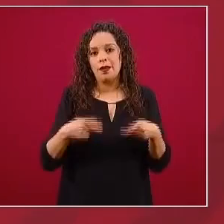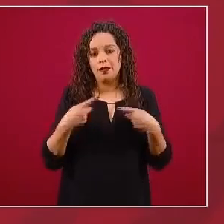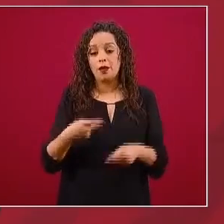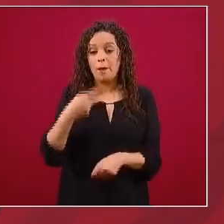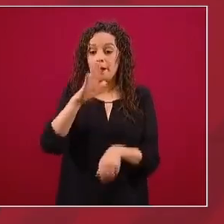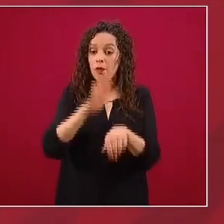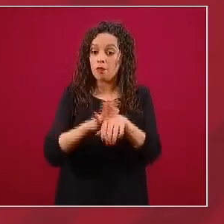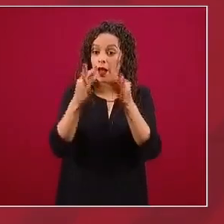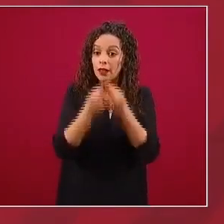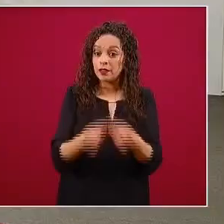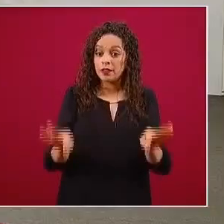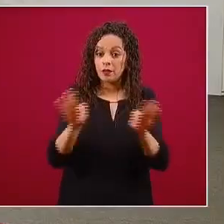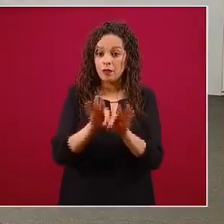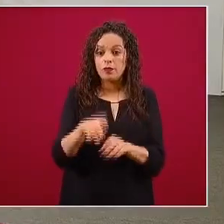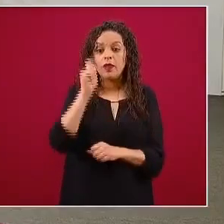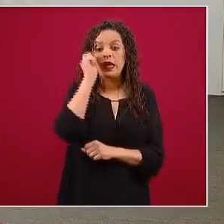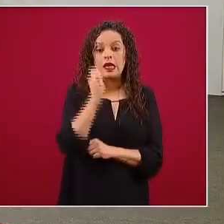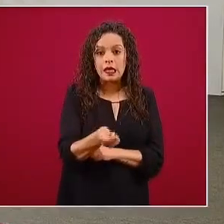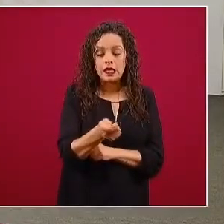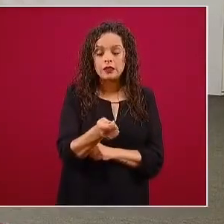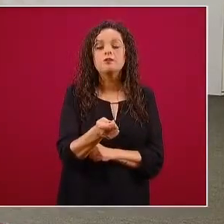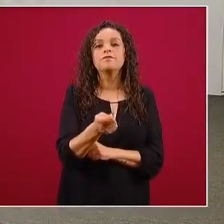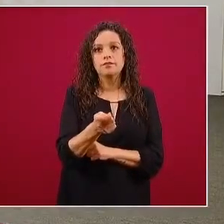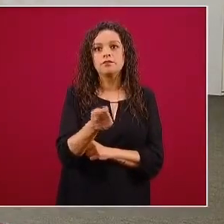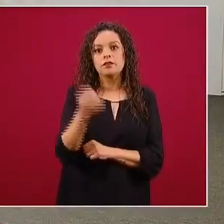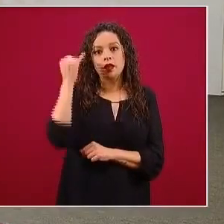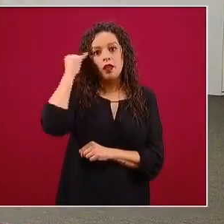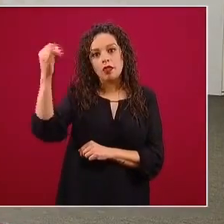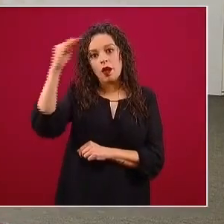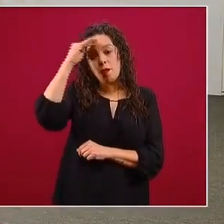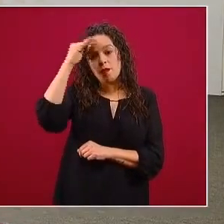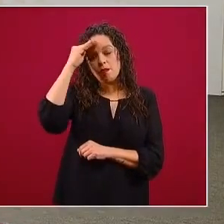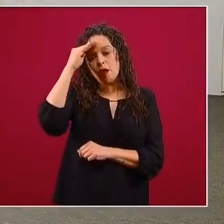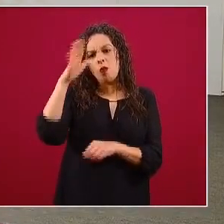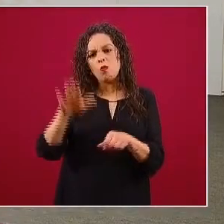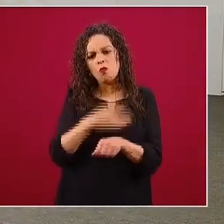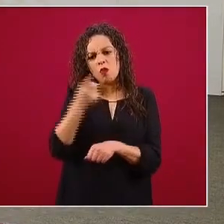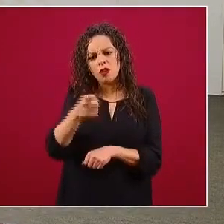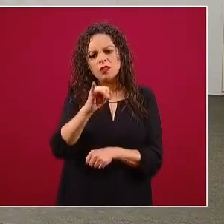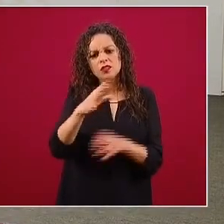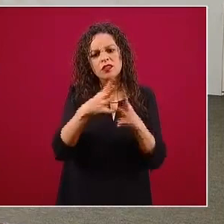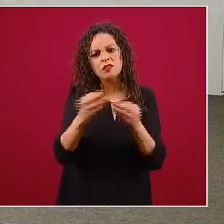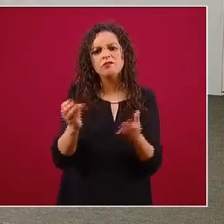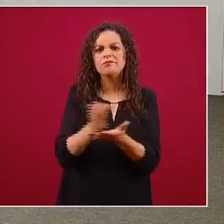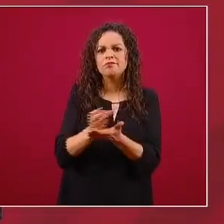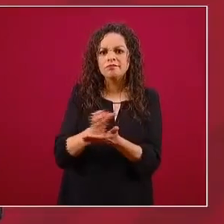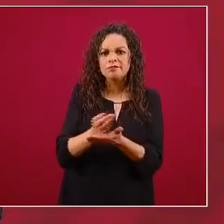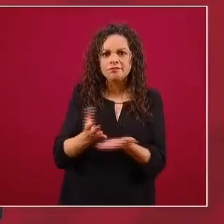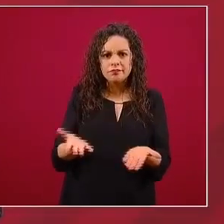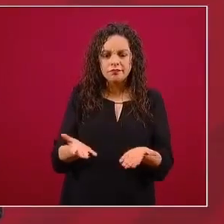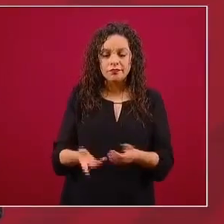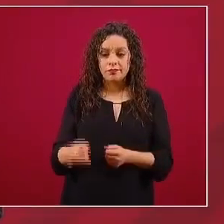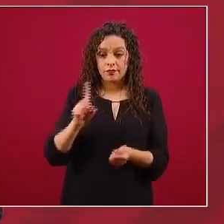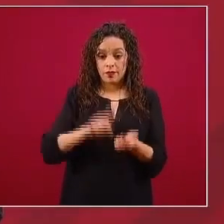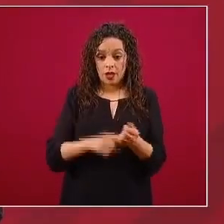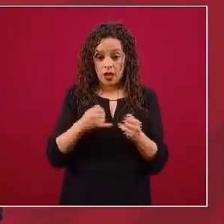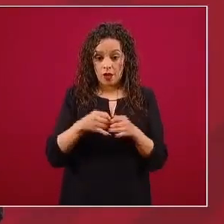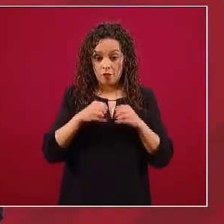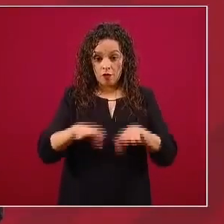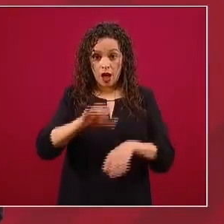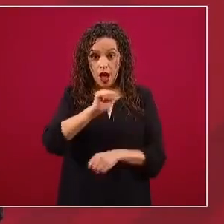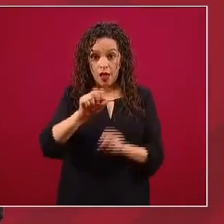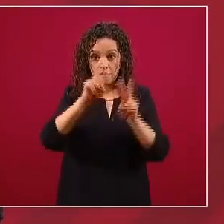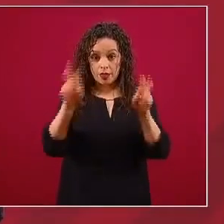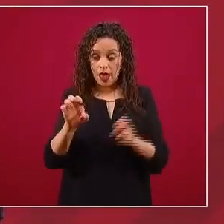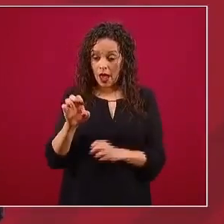sobre cuáles son los elementos predictores de la recuperación. La información epidemiológica que tenemos incluye